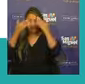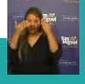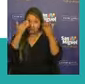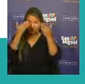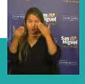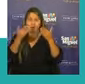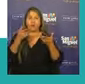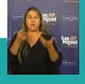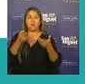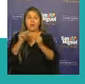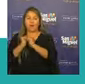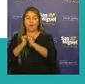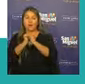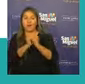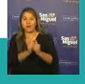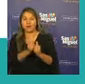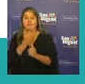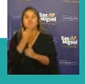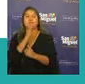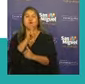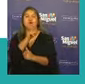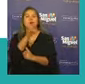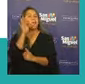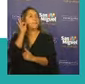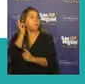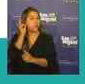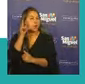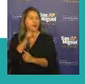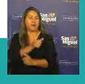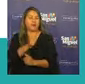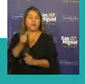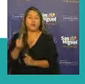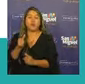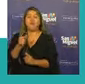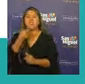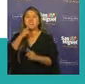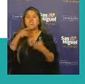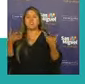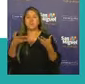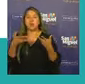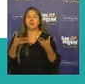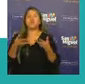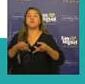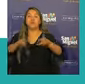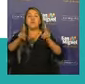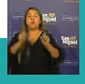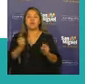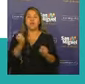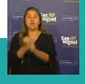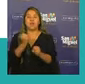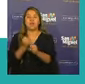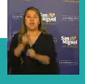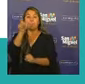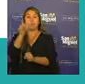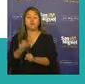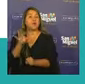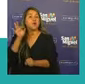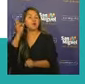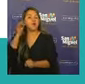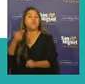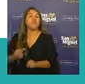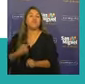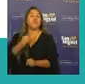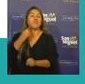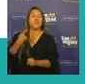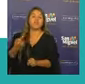un acompañamiento mucho mejor, que significa poder trabajar con víctimas de cualquier tipo de